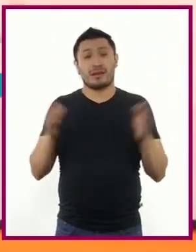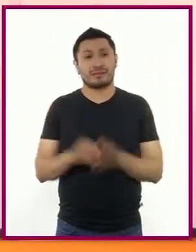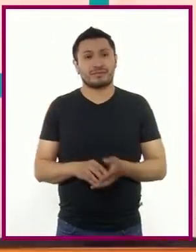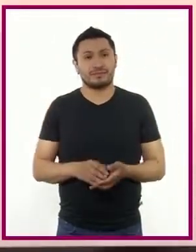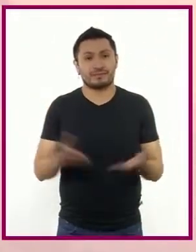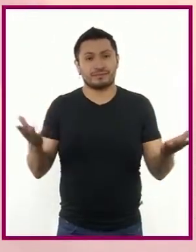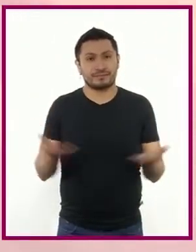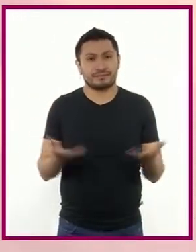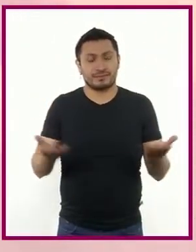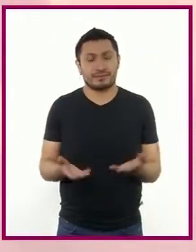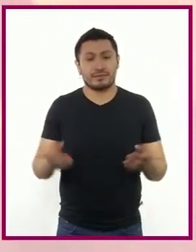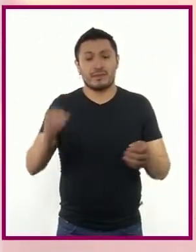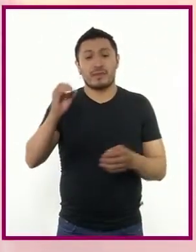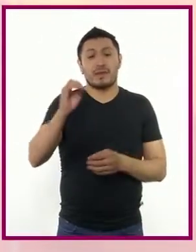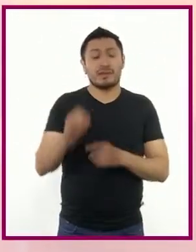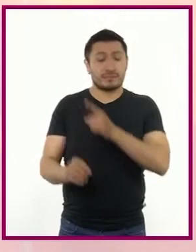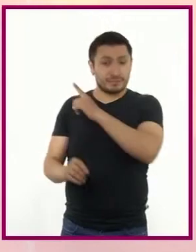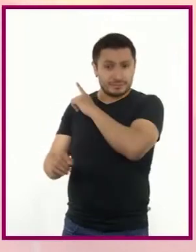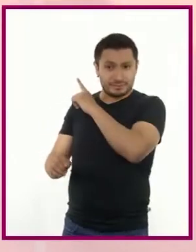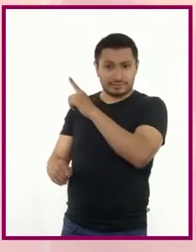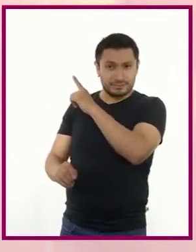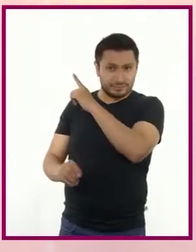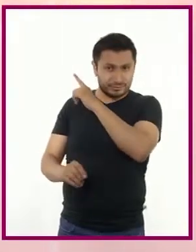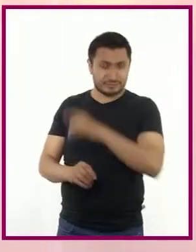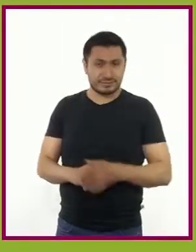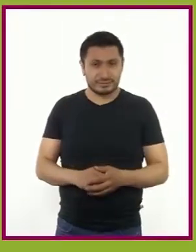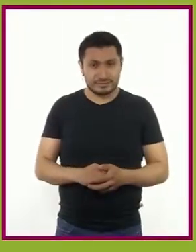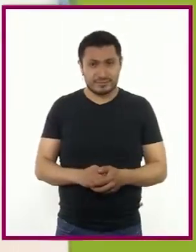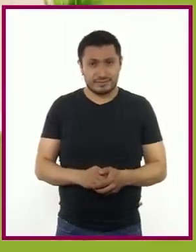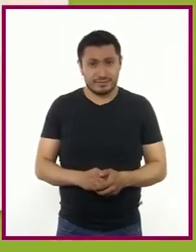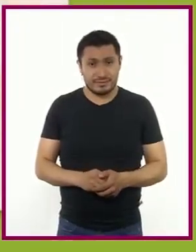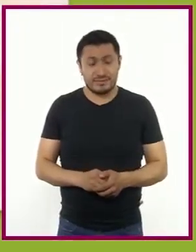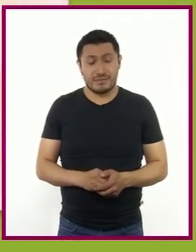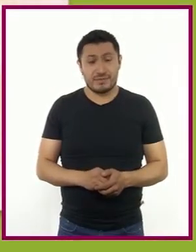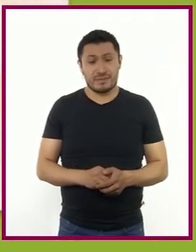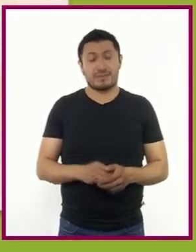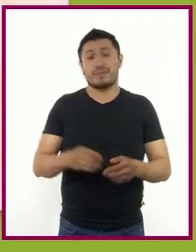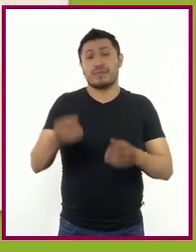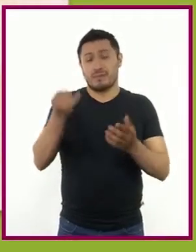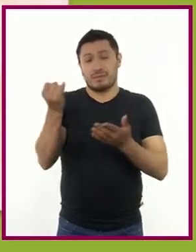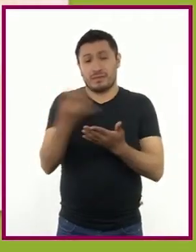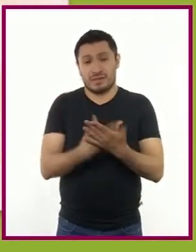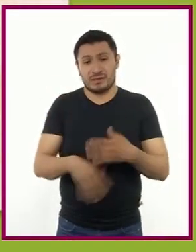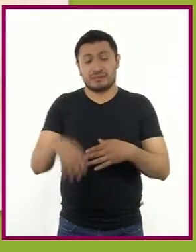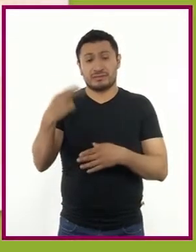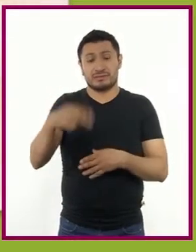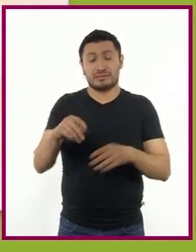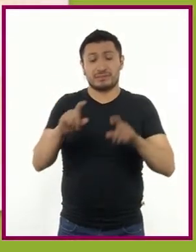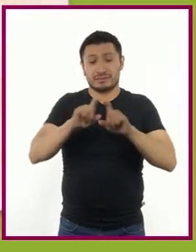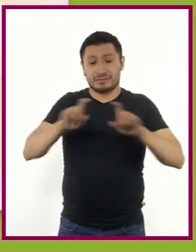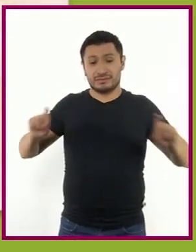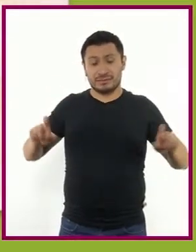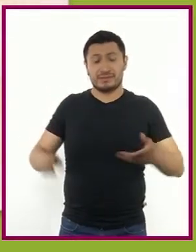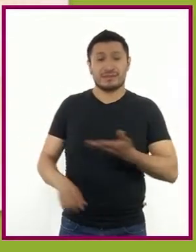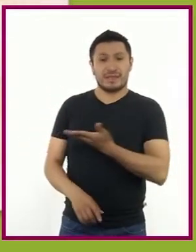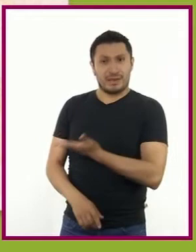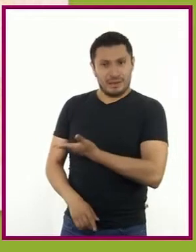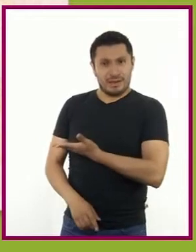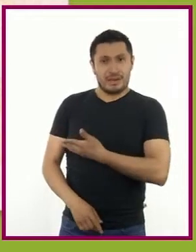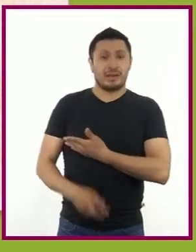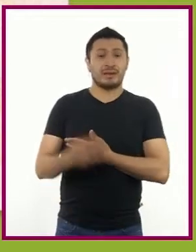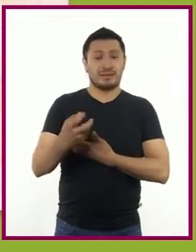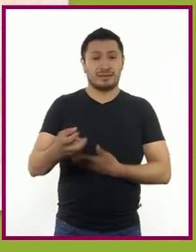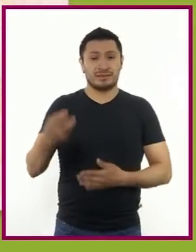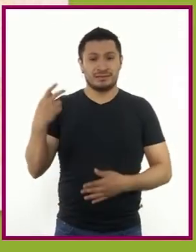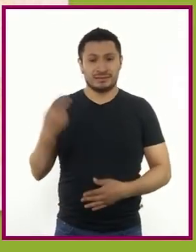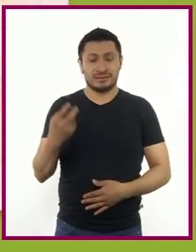con los oviductos o trompas de falopio. Coloquemos su imagen con su subtítulo. Estas se